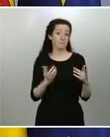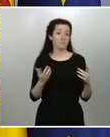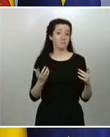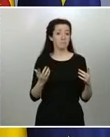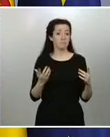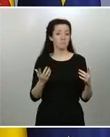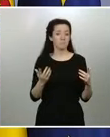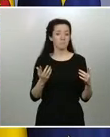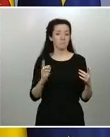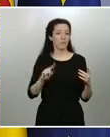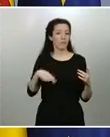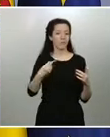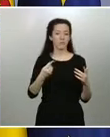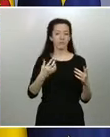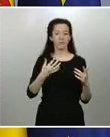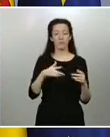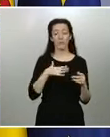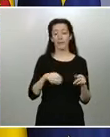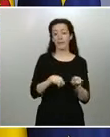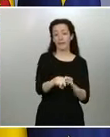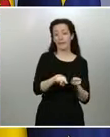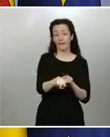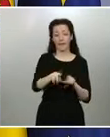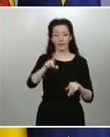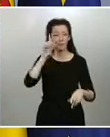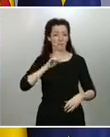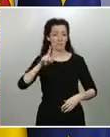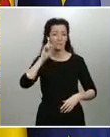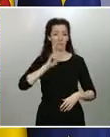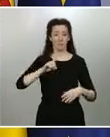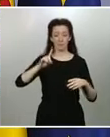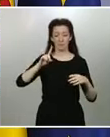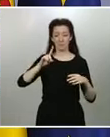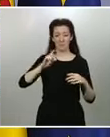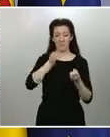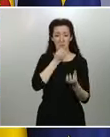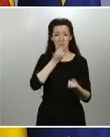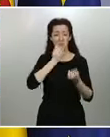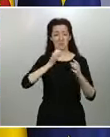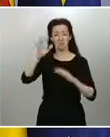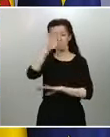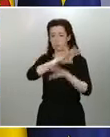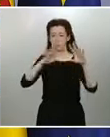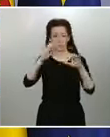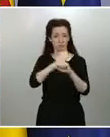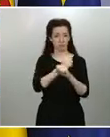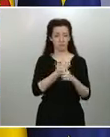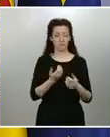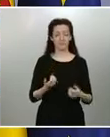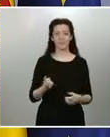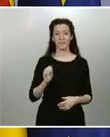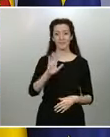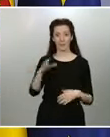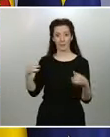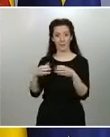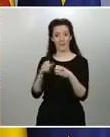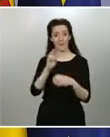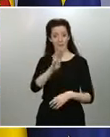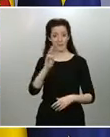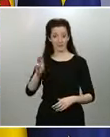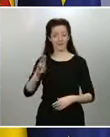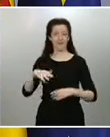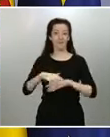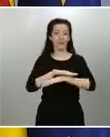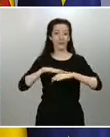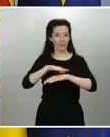base de desinformación y de mentiras pero una fuerza política con el partido popular que está gobernando en la comunidad de madrid' que gobierna